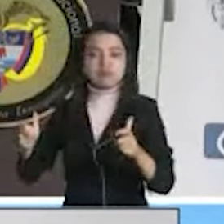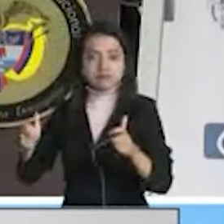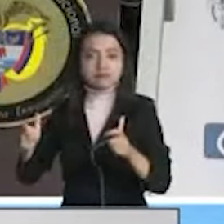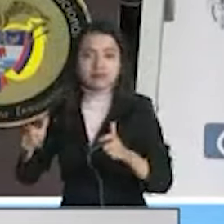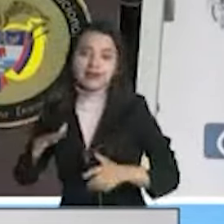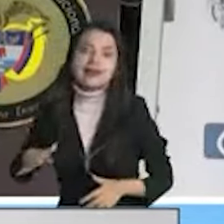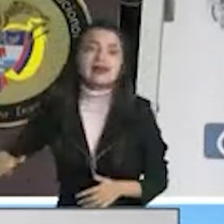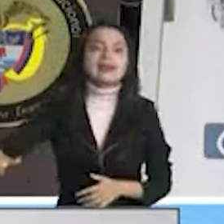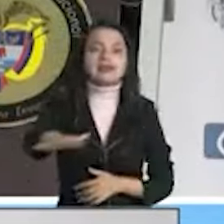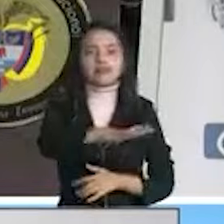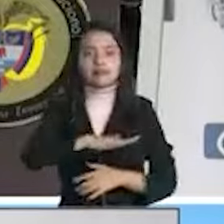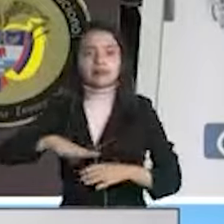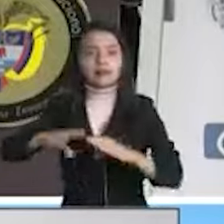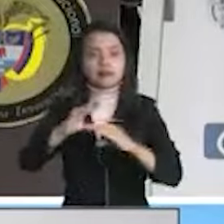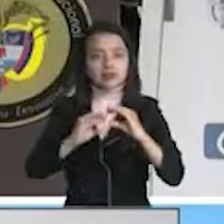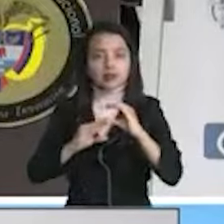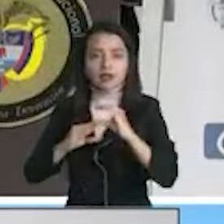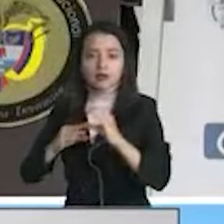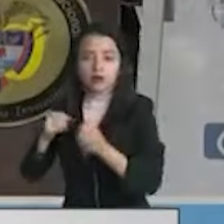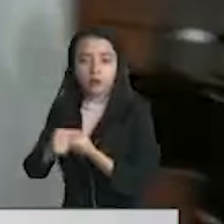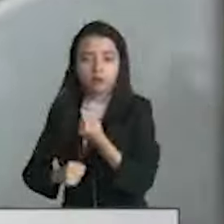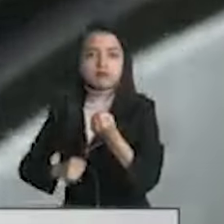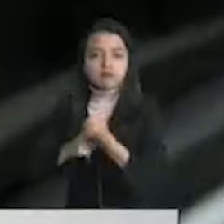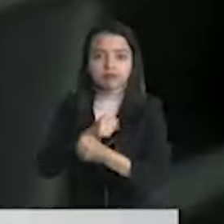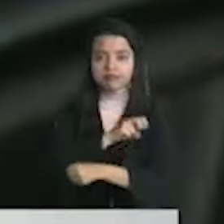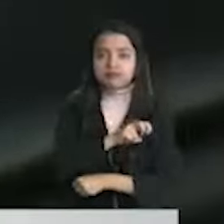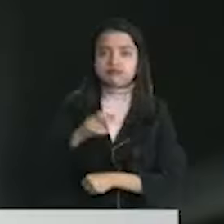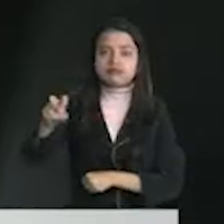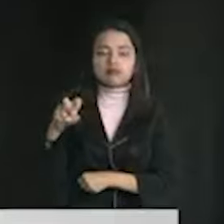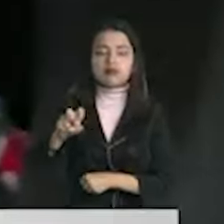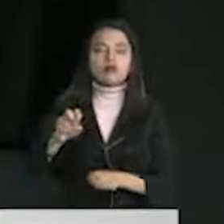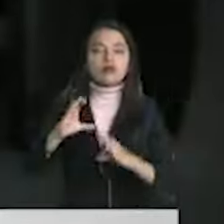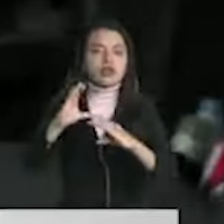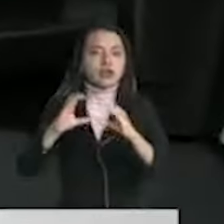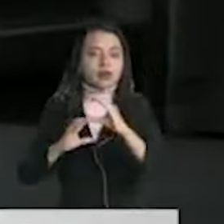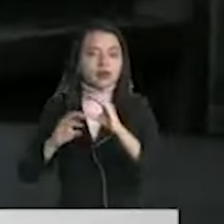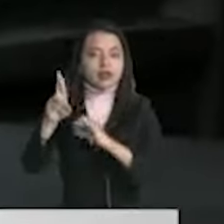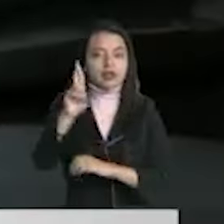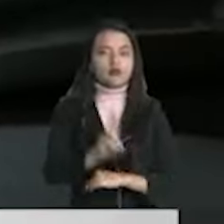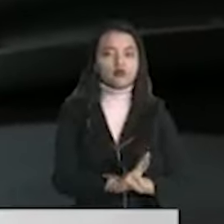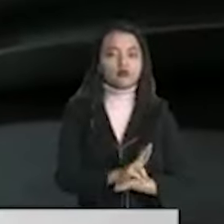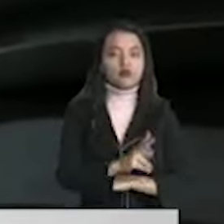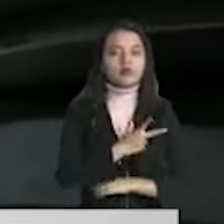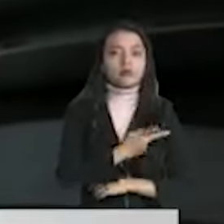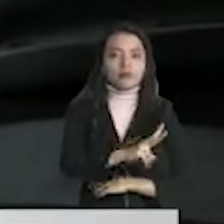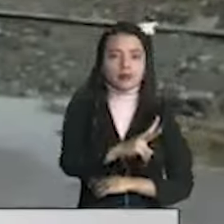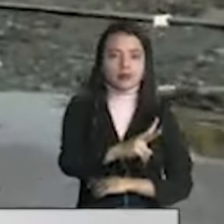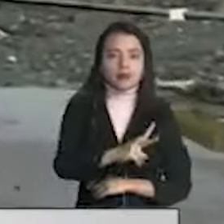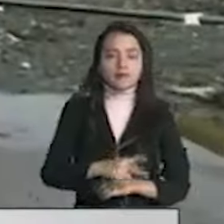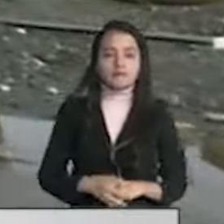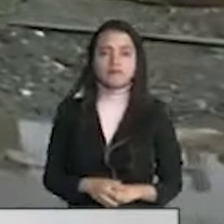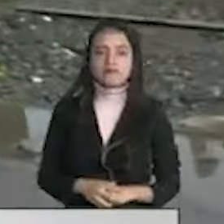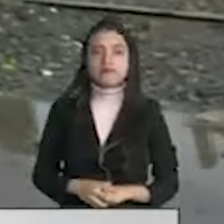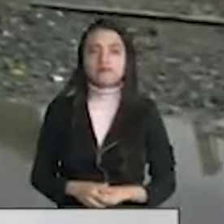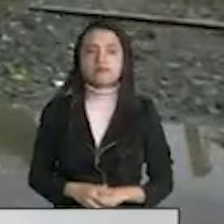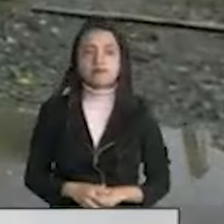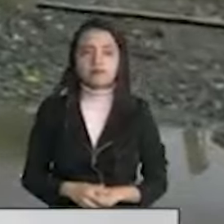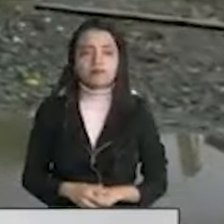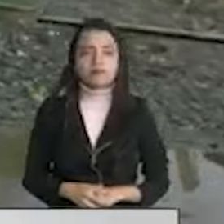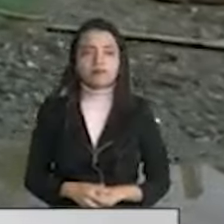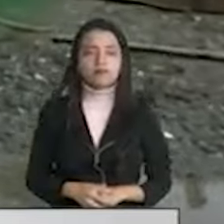en este departamento, en el norte del Cauca y en el sur del Valle.